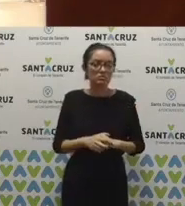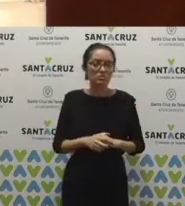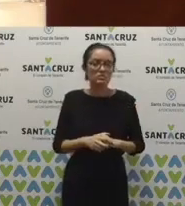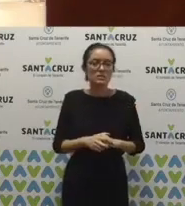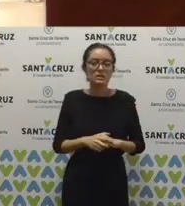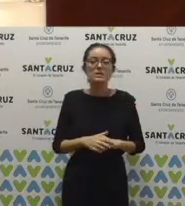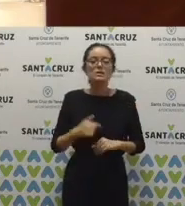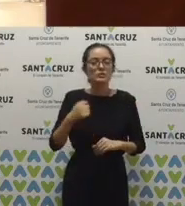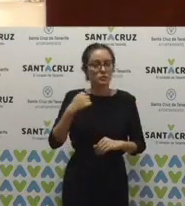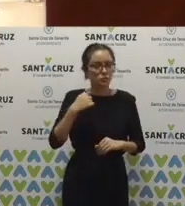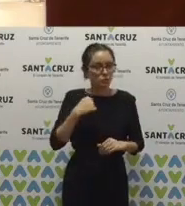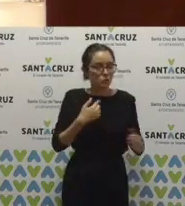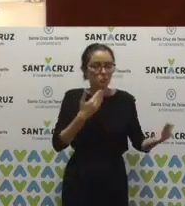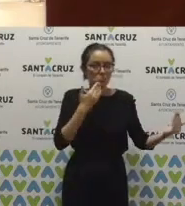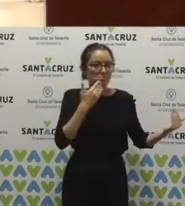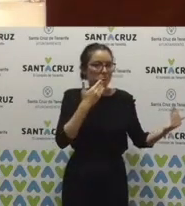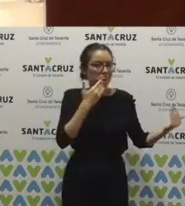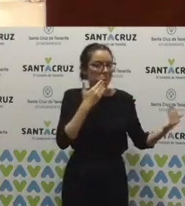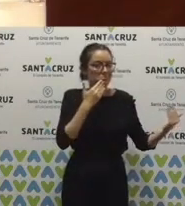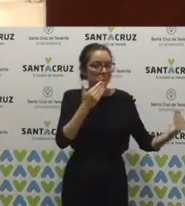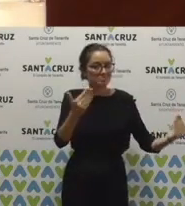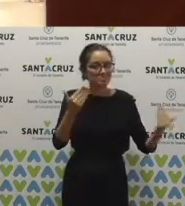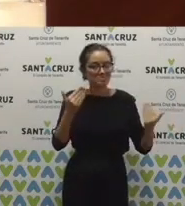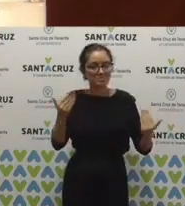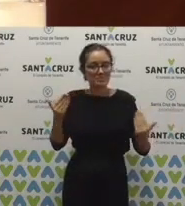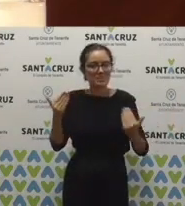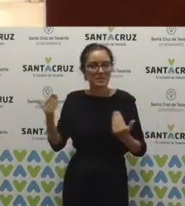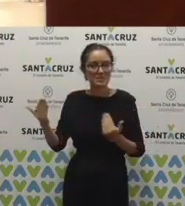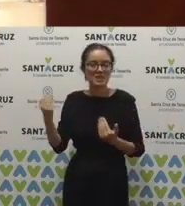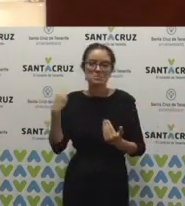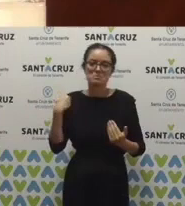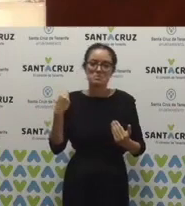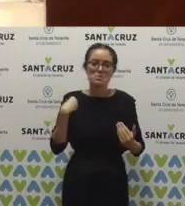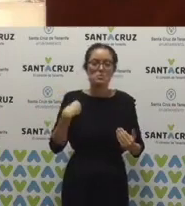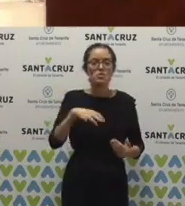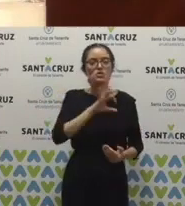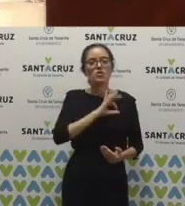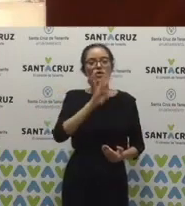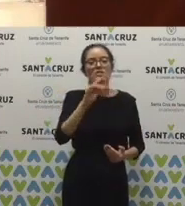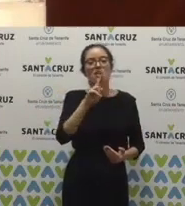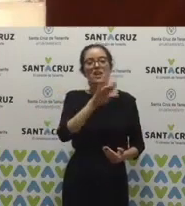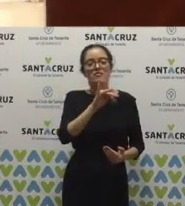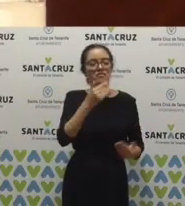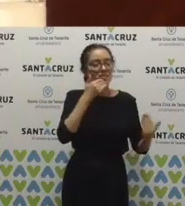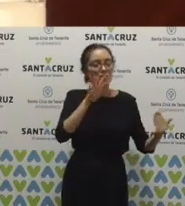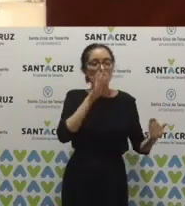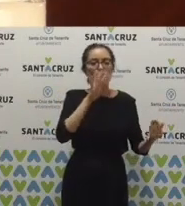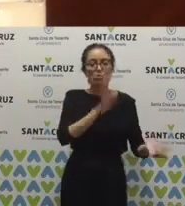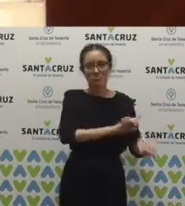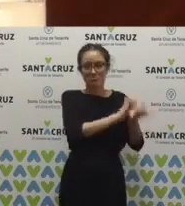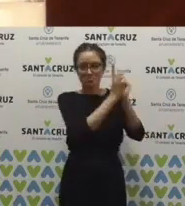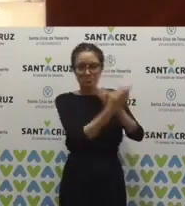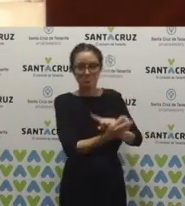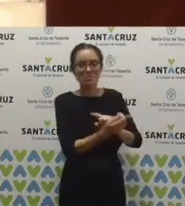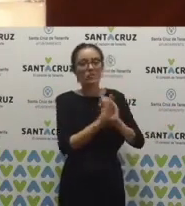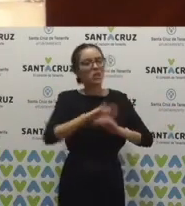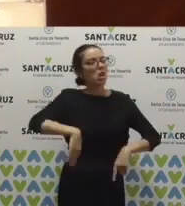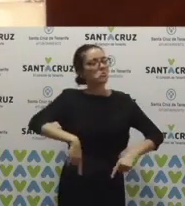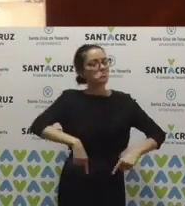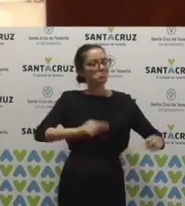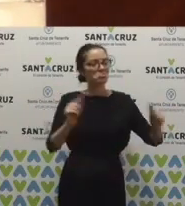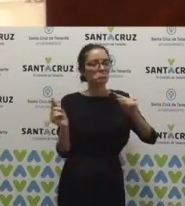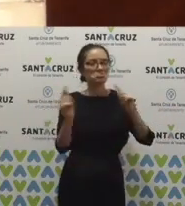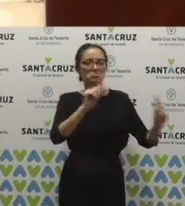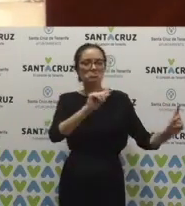agradezco la formulación que ha hecho el señor tarife porque creo que al final hemos cogido todo el guante de